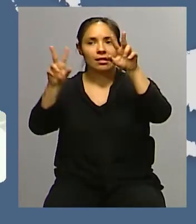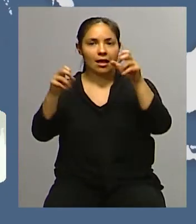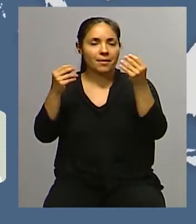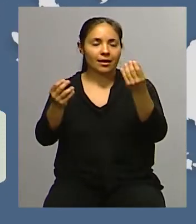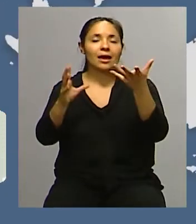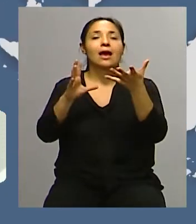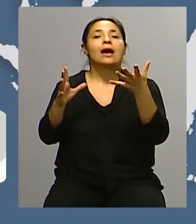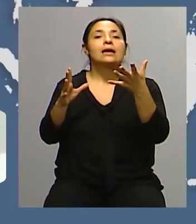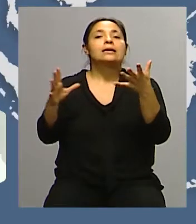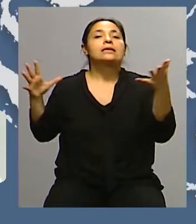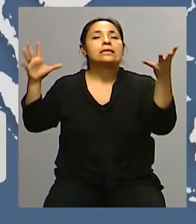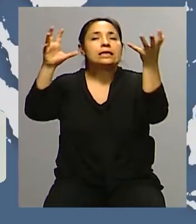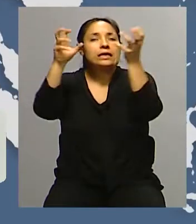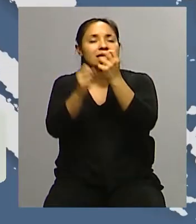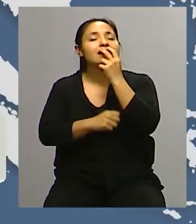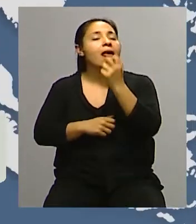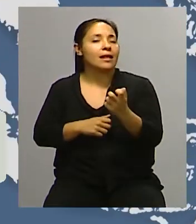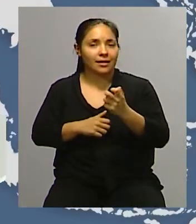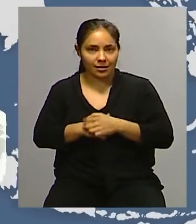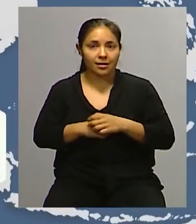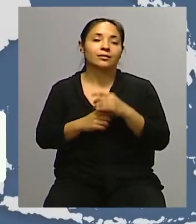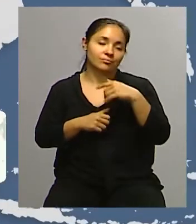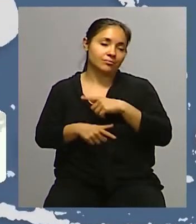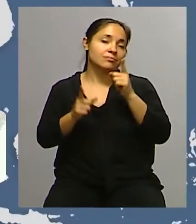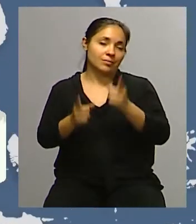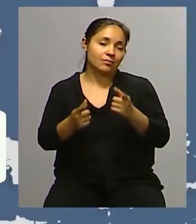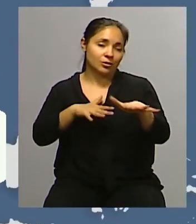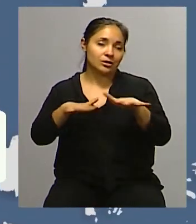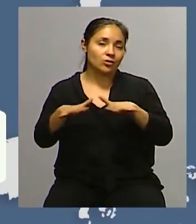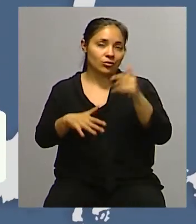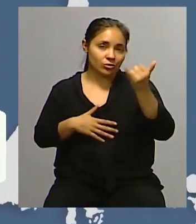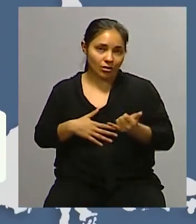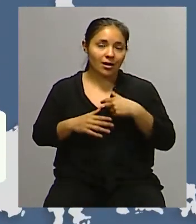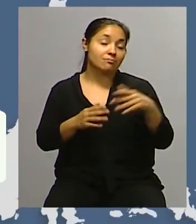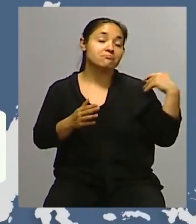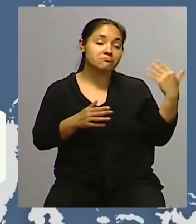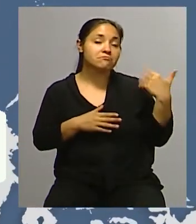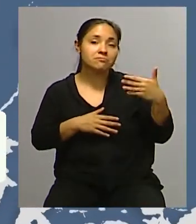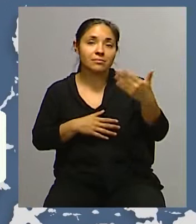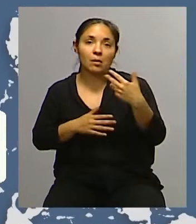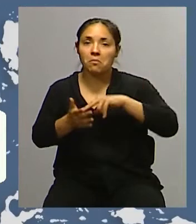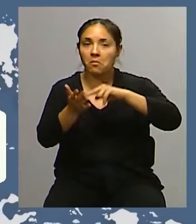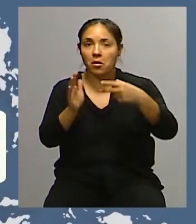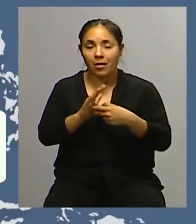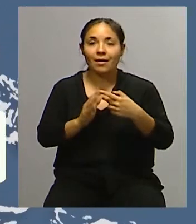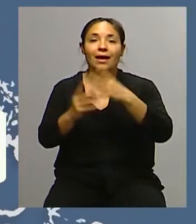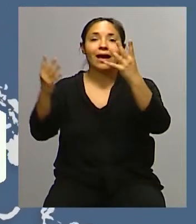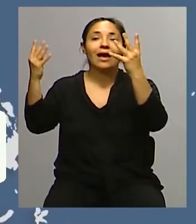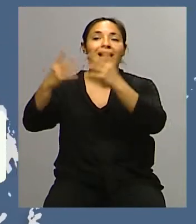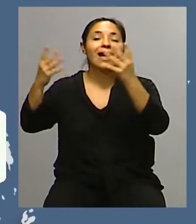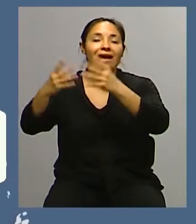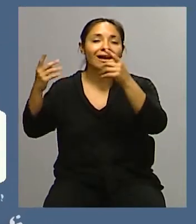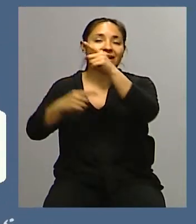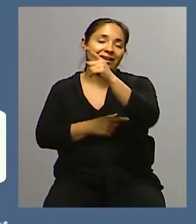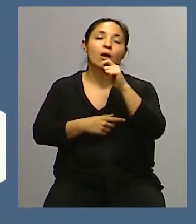crisis energética, porque es algo que está sucediendo, de lo cual se habla desde hace tiempo, pero digo, el conflicto entre Rusia y Ucrania